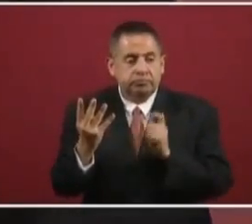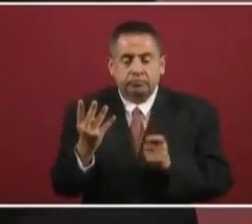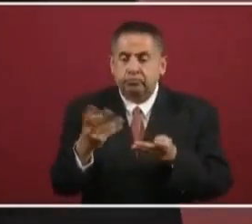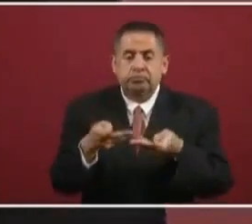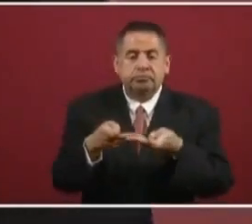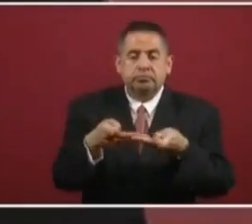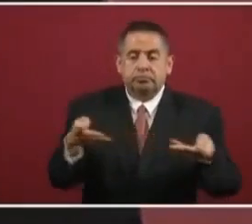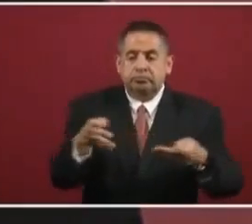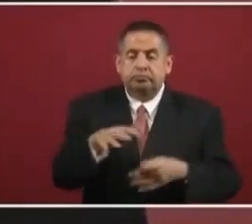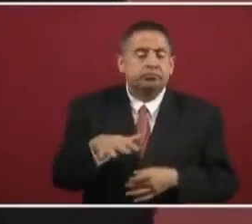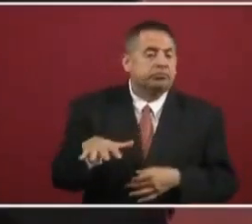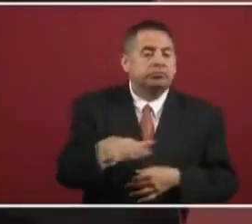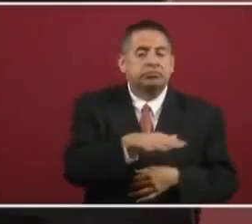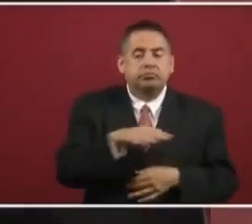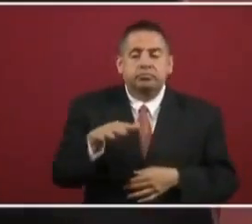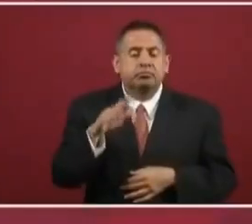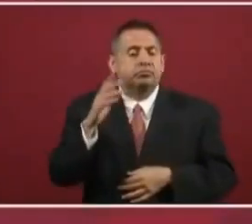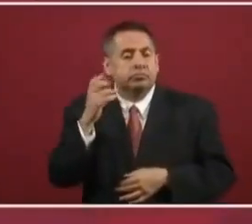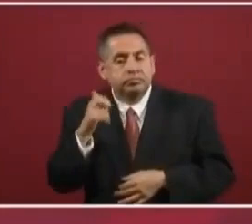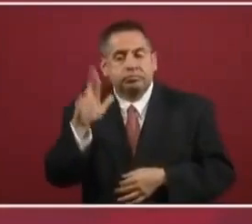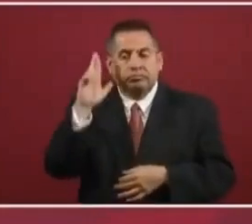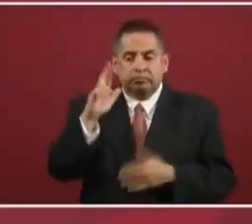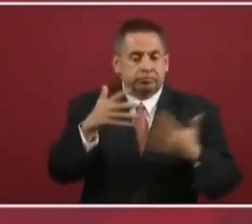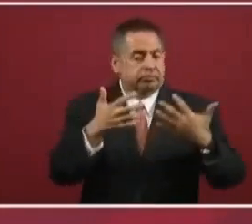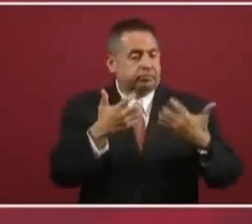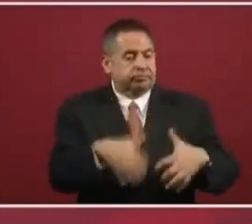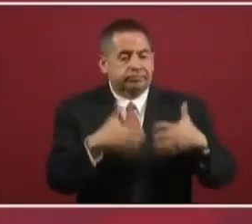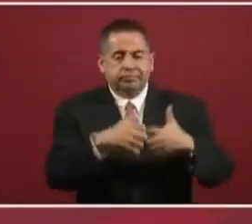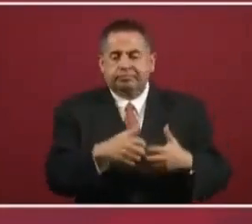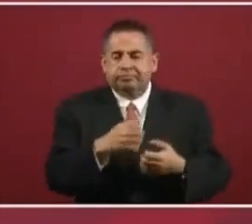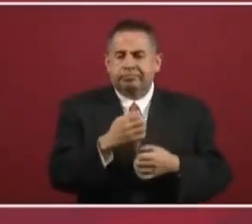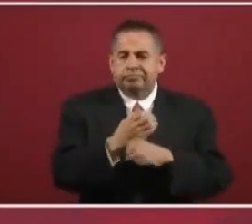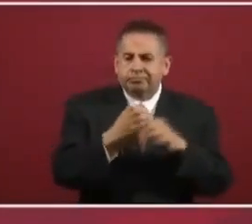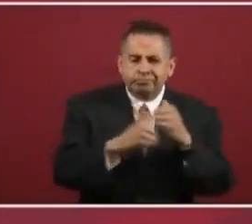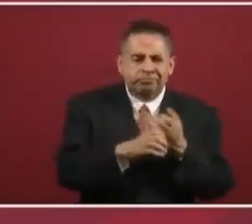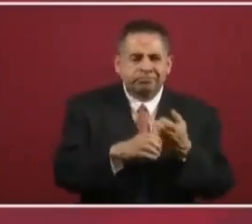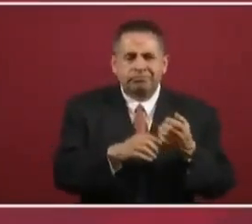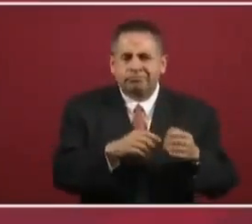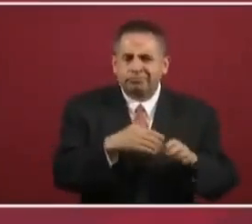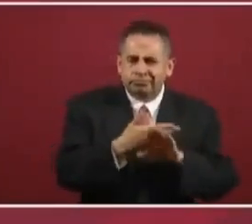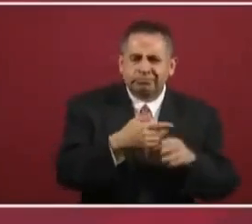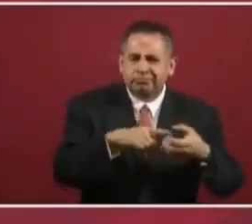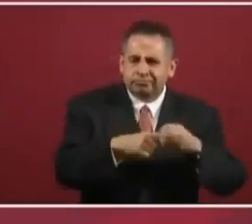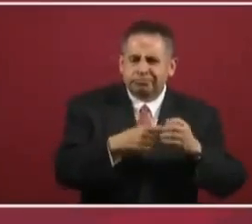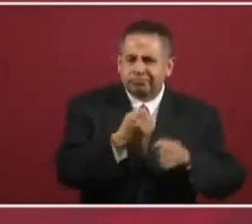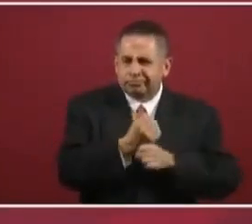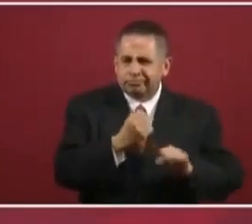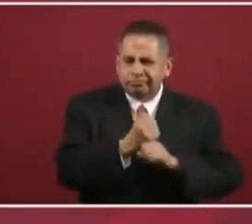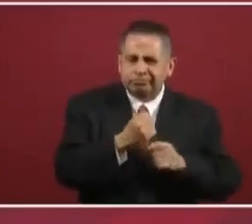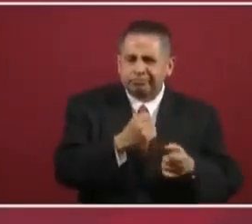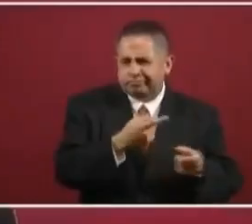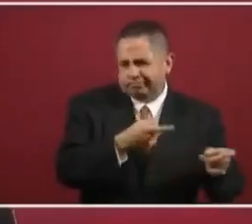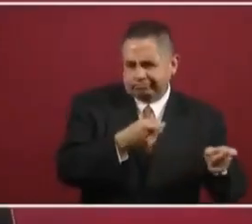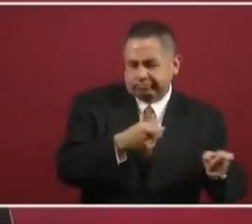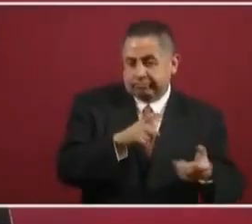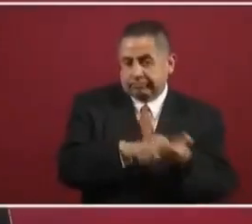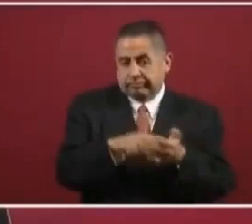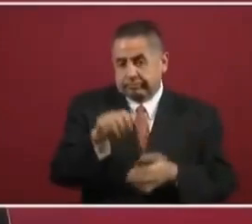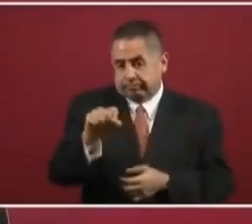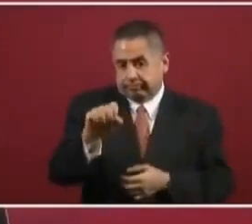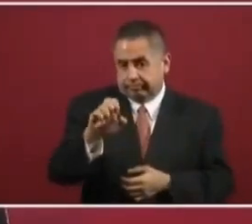terreno donde estaban las fábricas de armas de la secretaría de